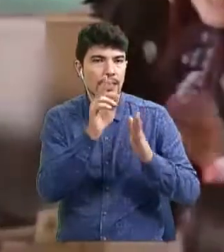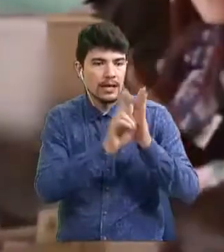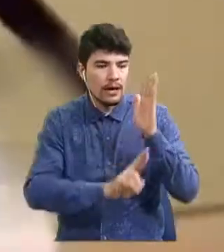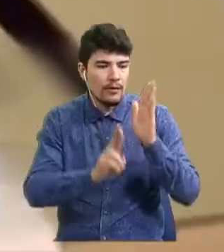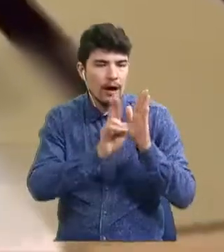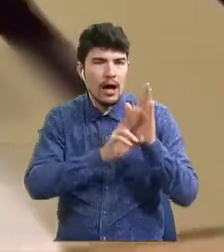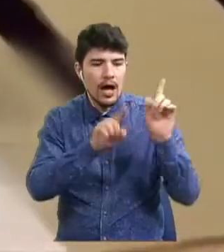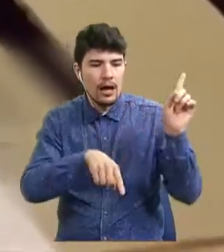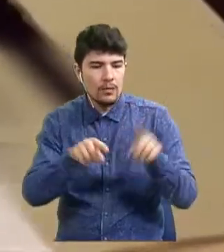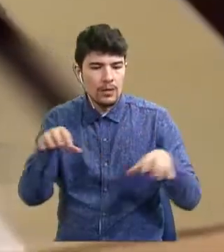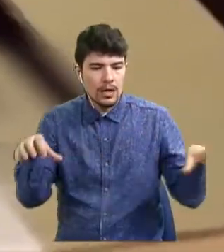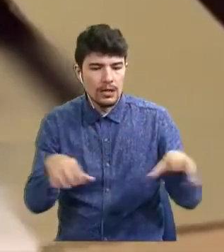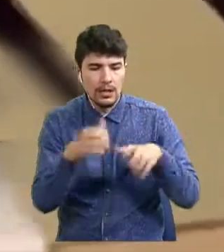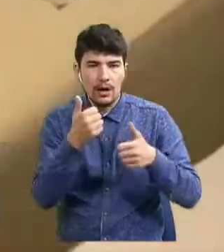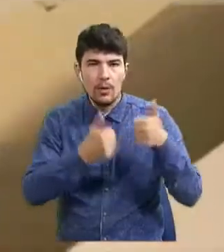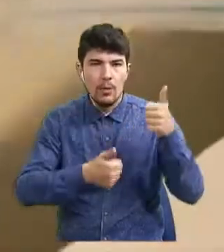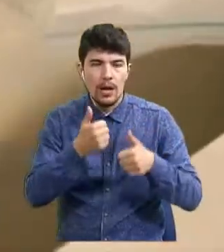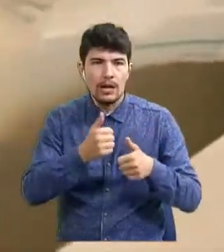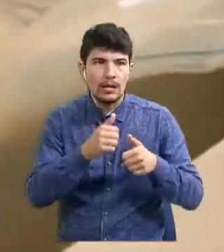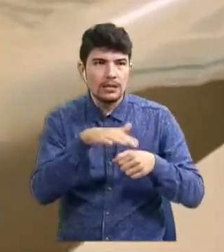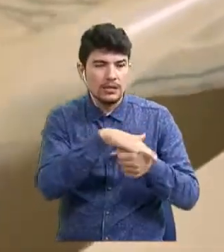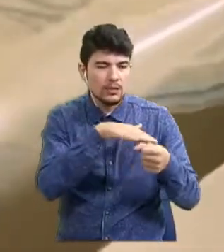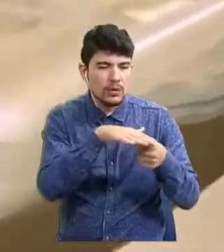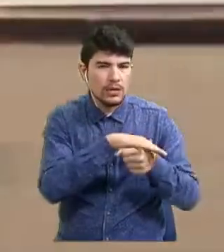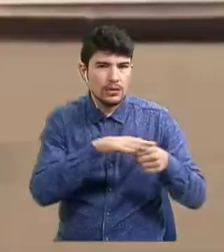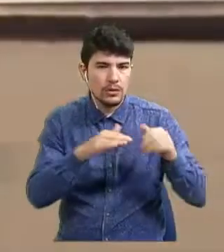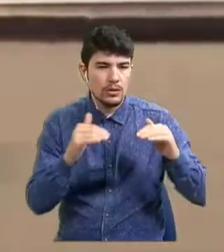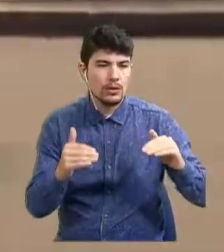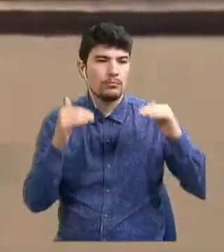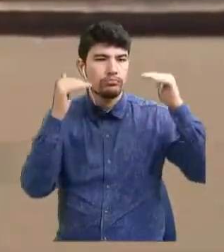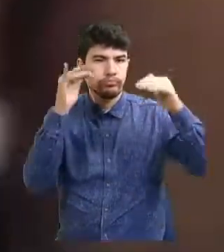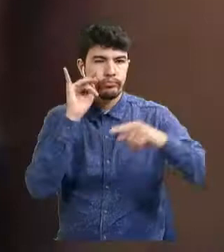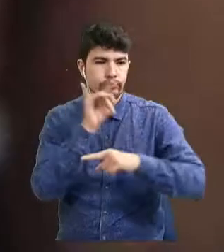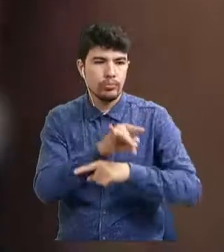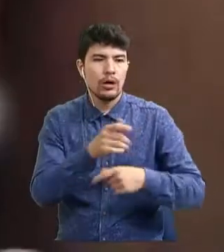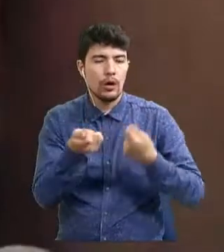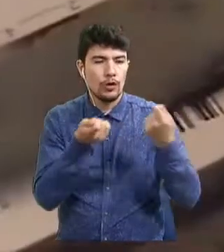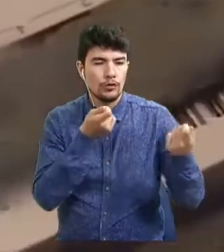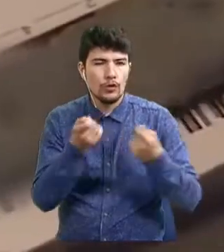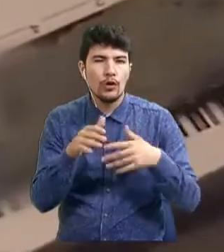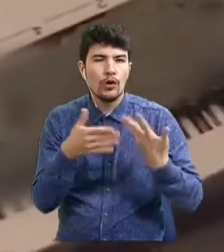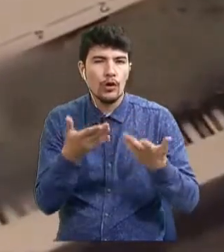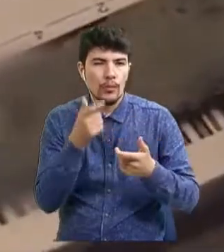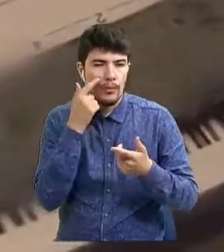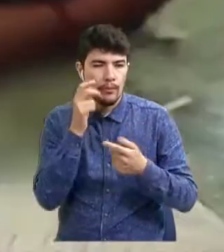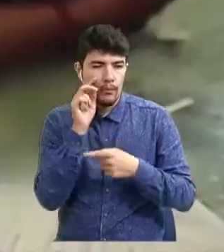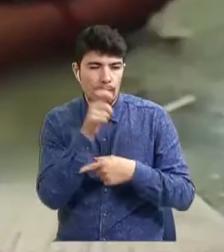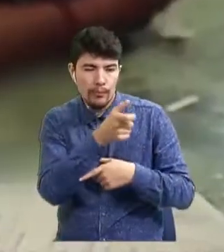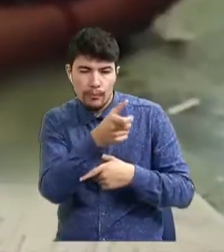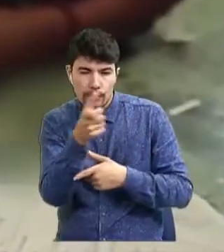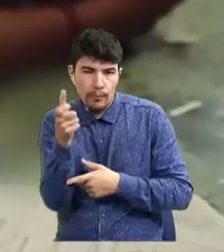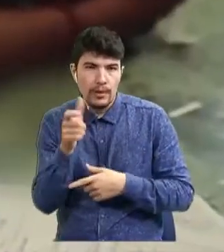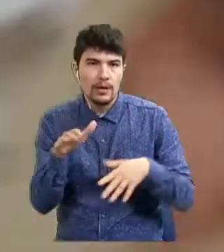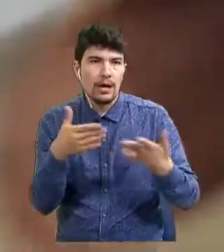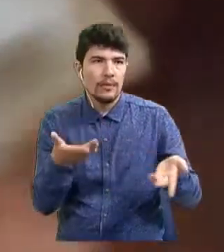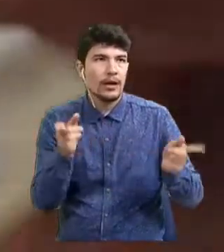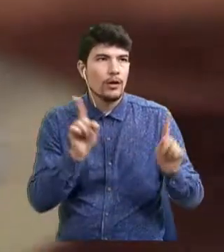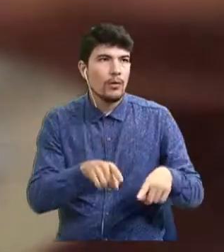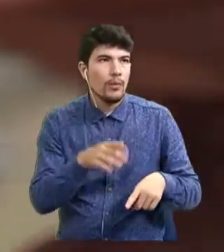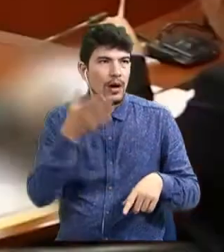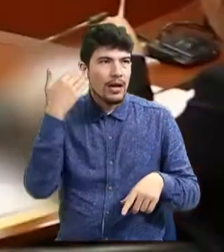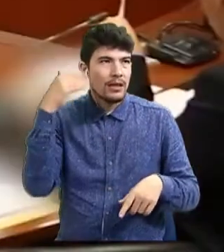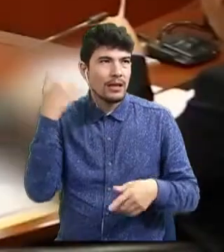actividades, como son la situación de las Cortes, de las altas Cortes, el control de las Cortes, la situación allí como se había